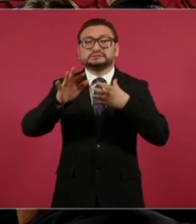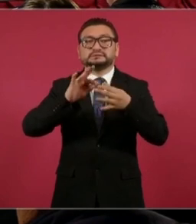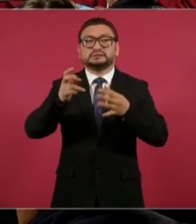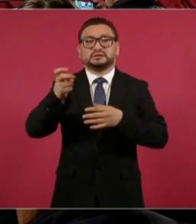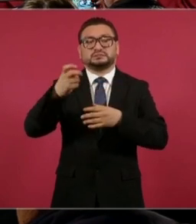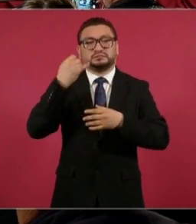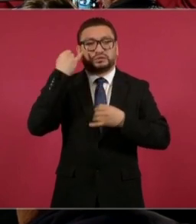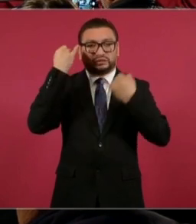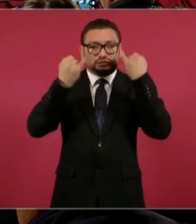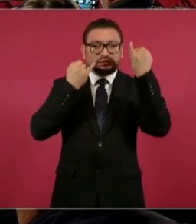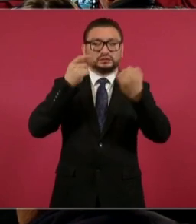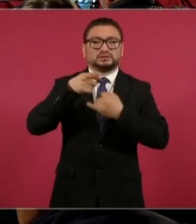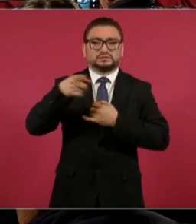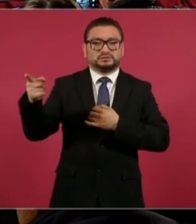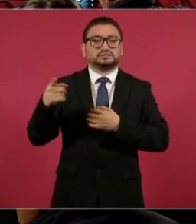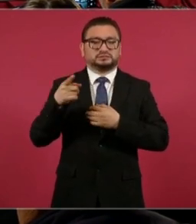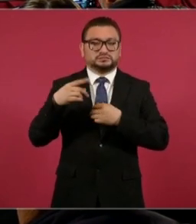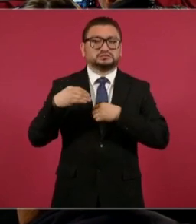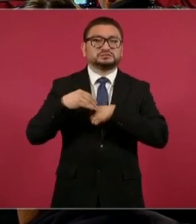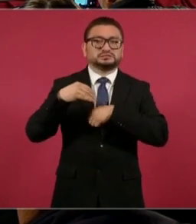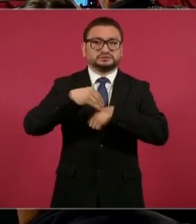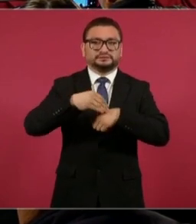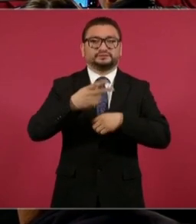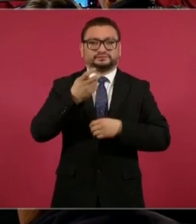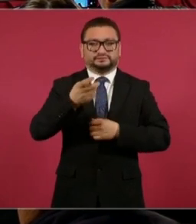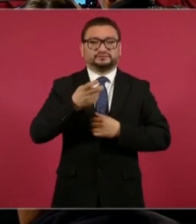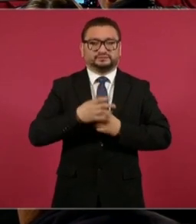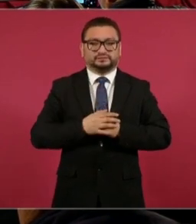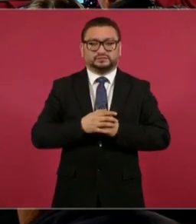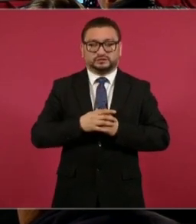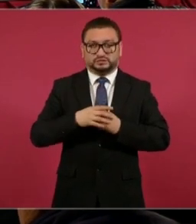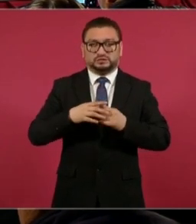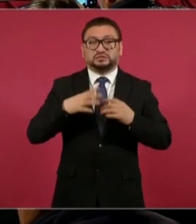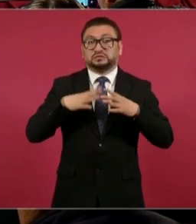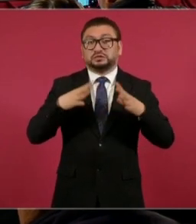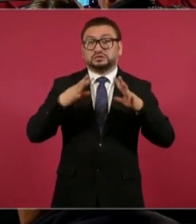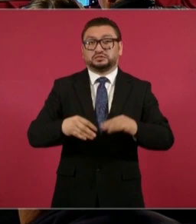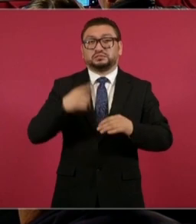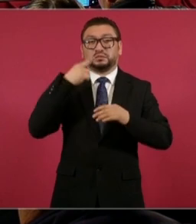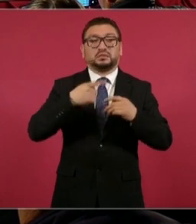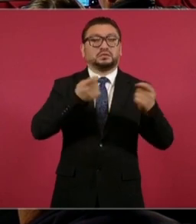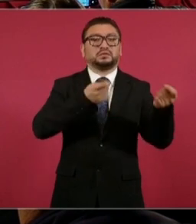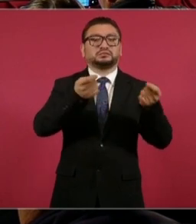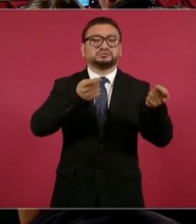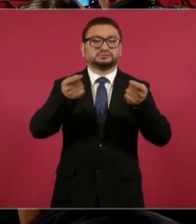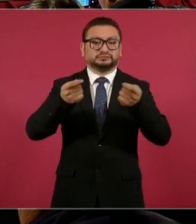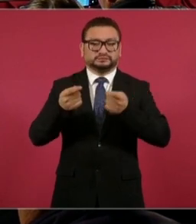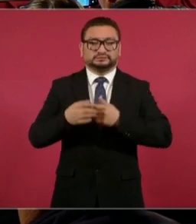y es cuando surgen todos los organismos para